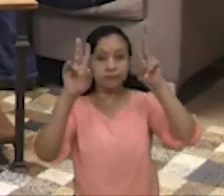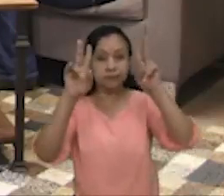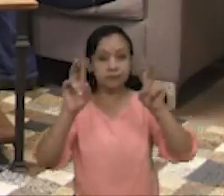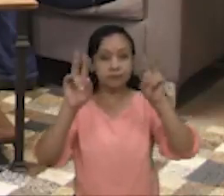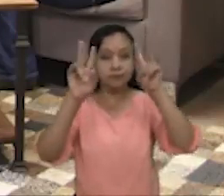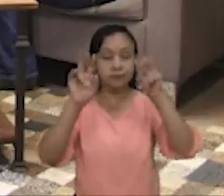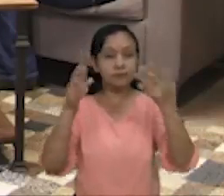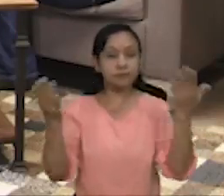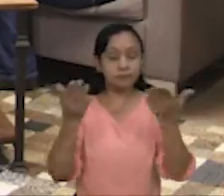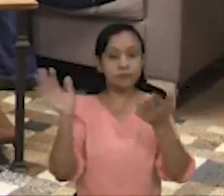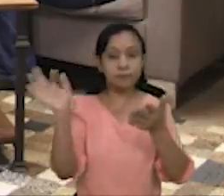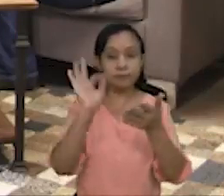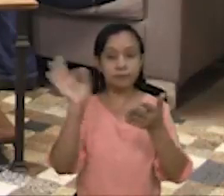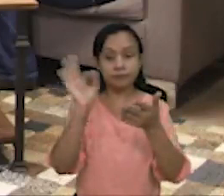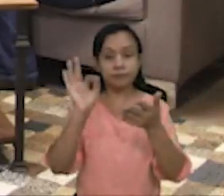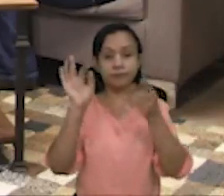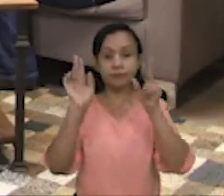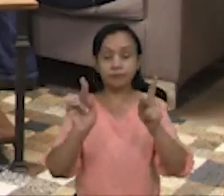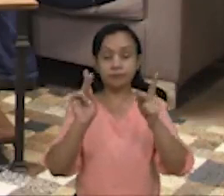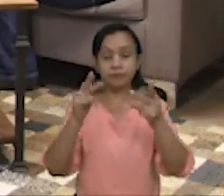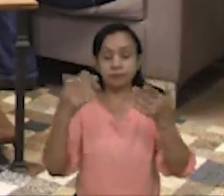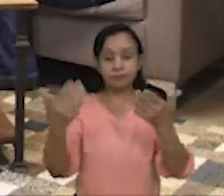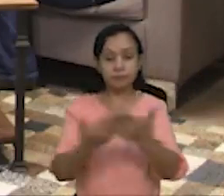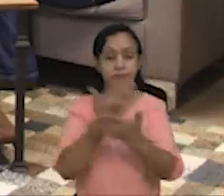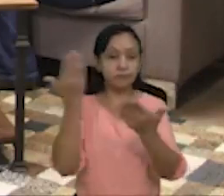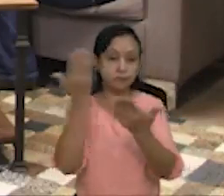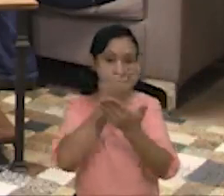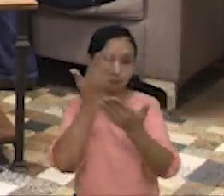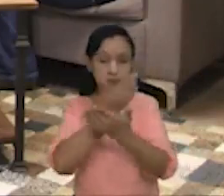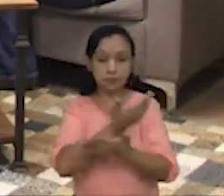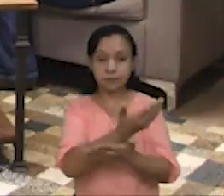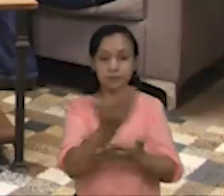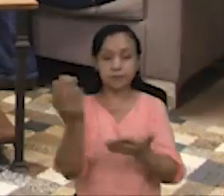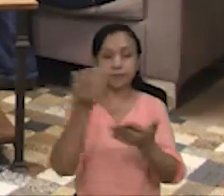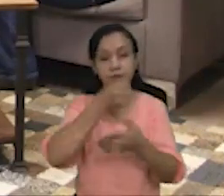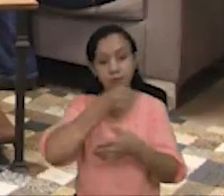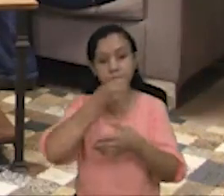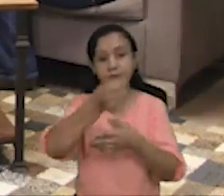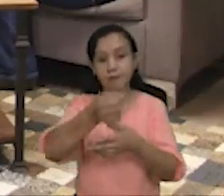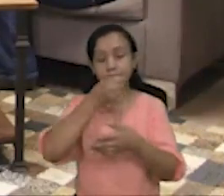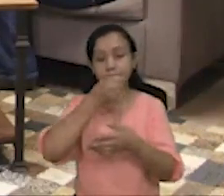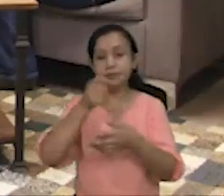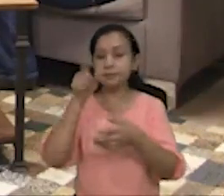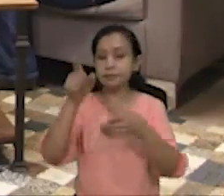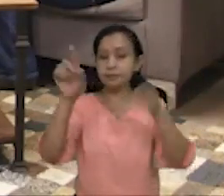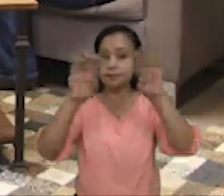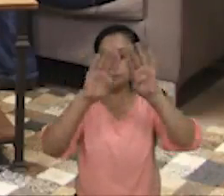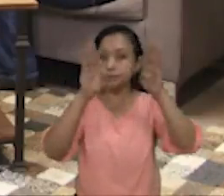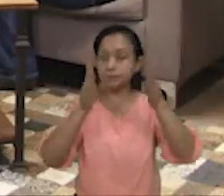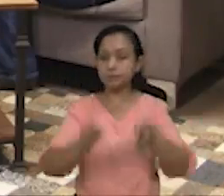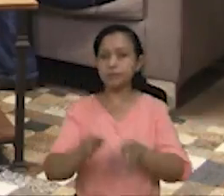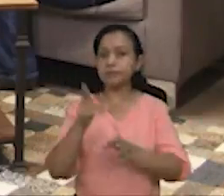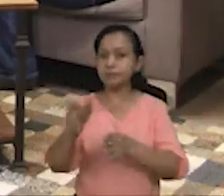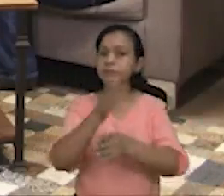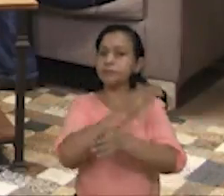ver con la formación de los profesionales del periodismo, y en tu caso particular, Marcela, que tuviste la